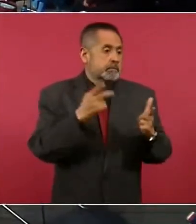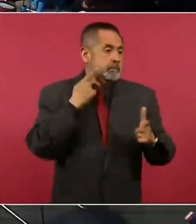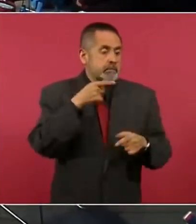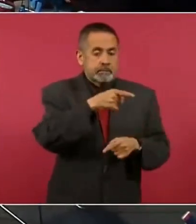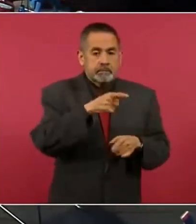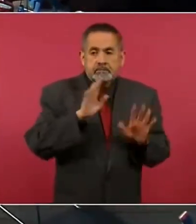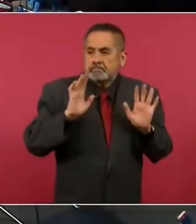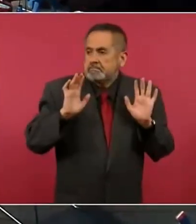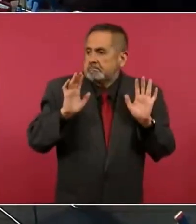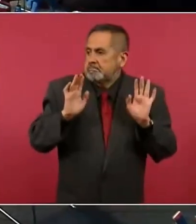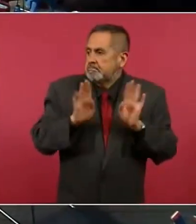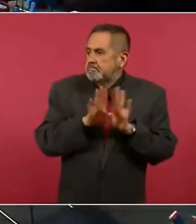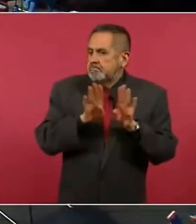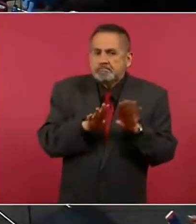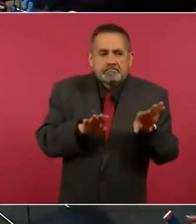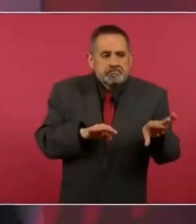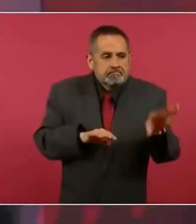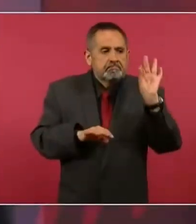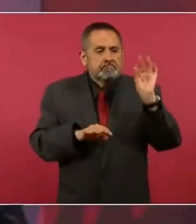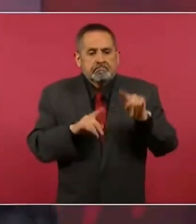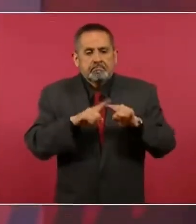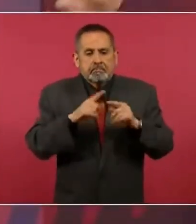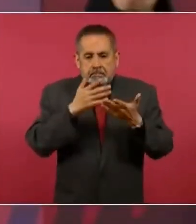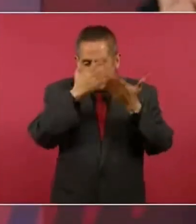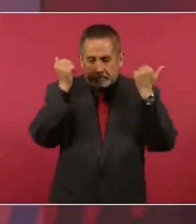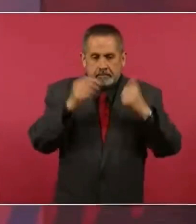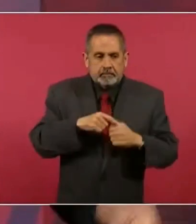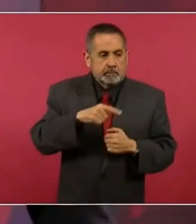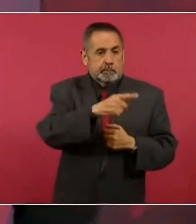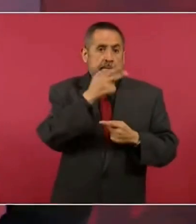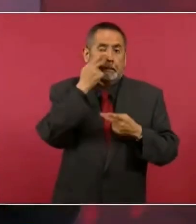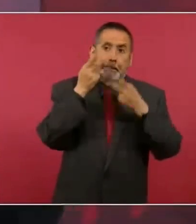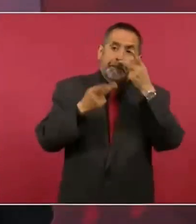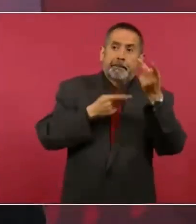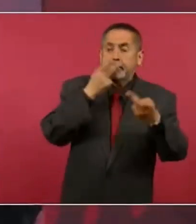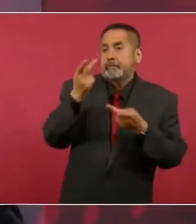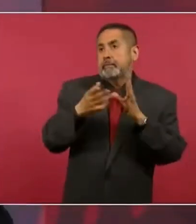ahí quién sabe cómo le van a hacer, ya están hablando,